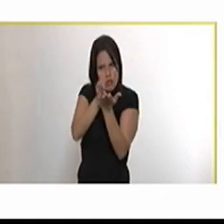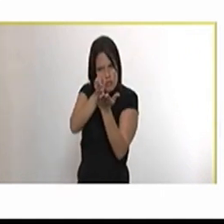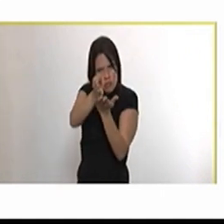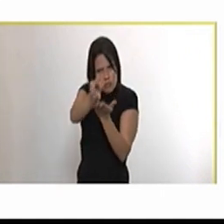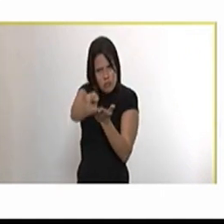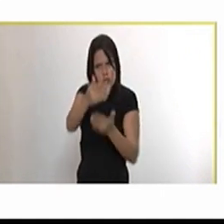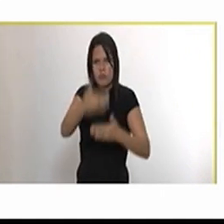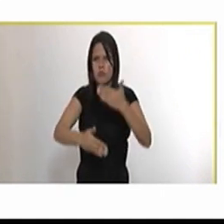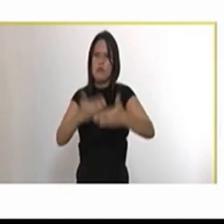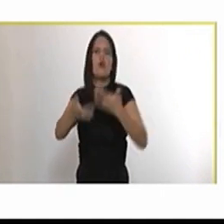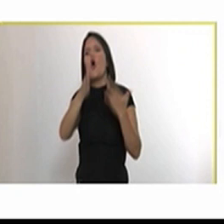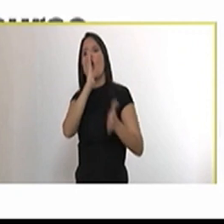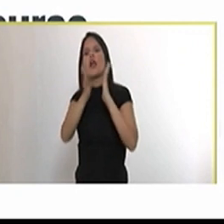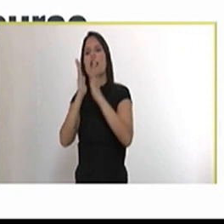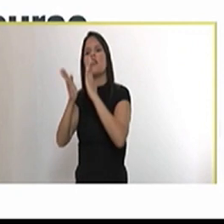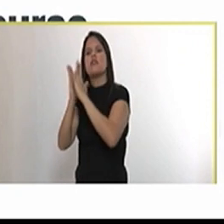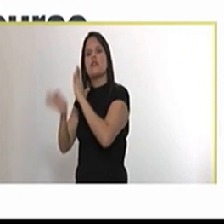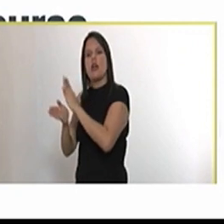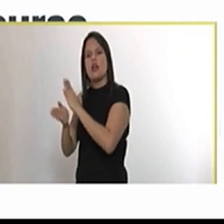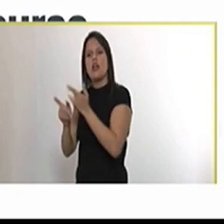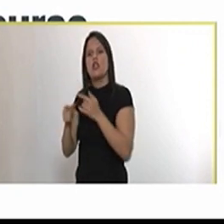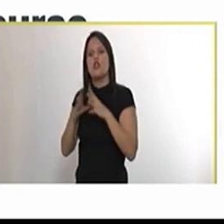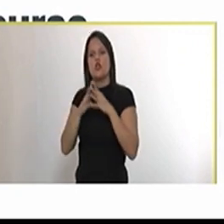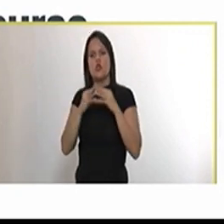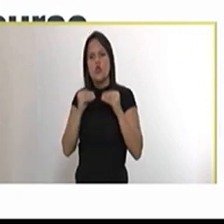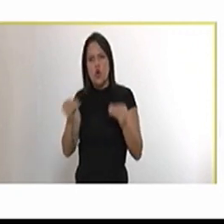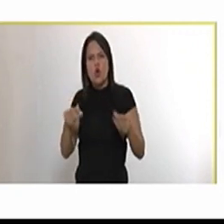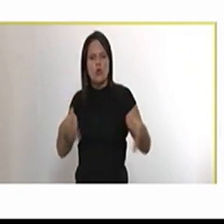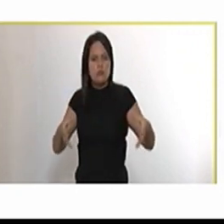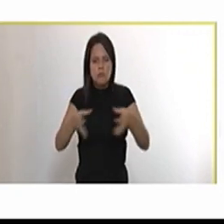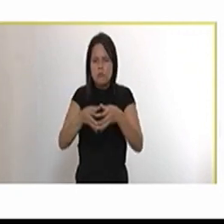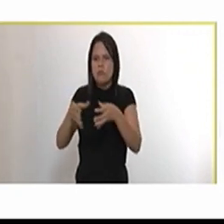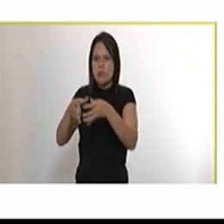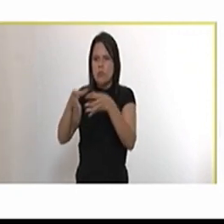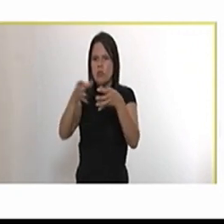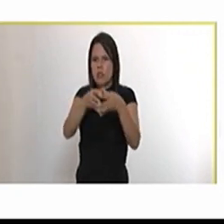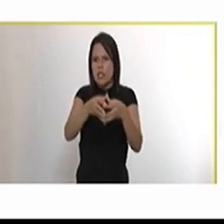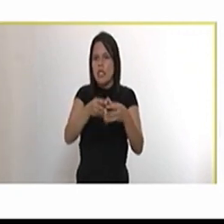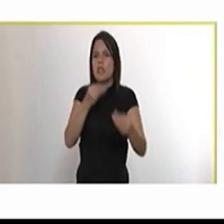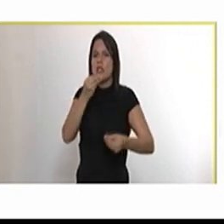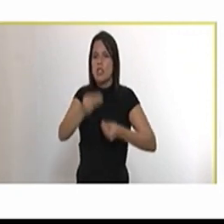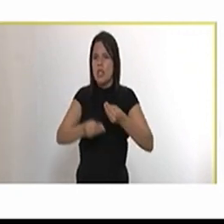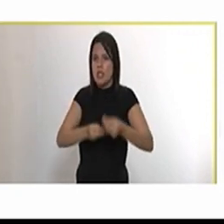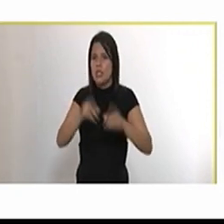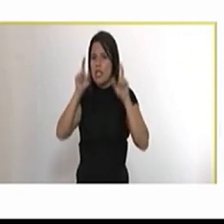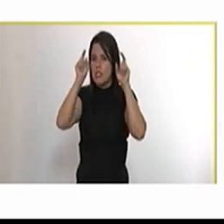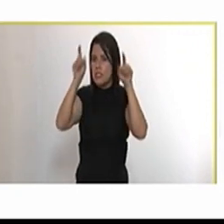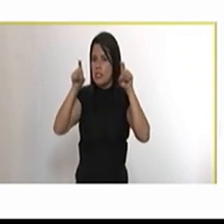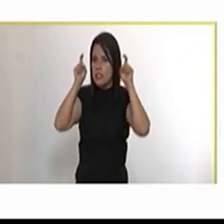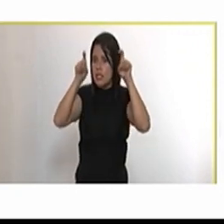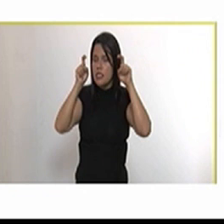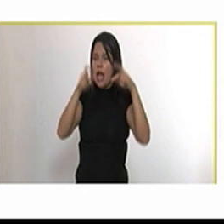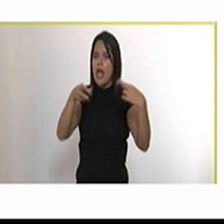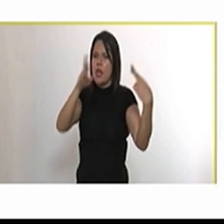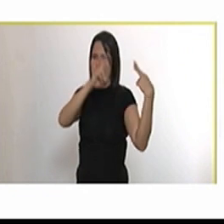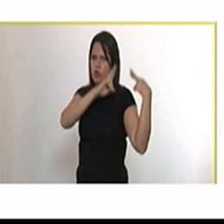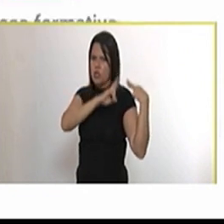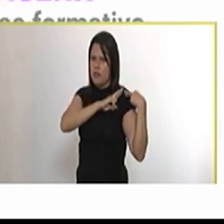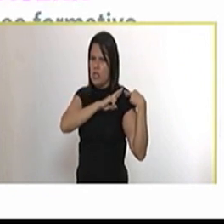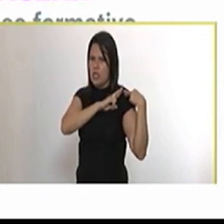su consecución, organiza y dirige el ritmo del curso y genera responsabilidad y